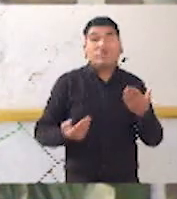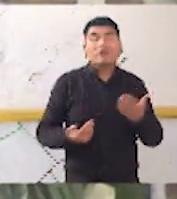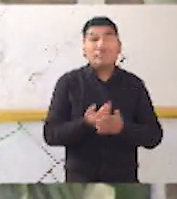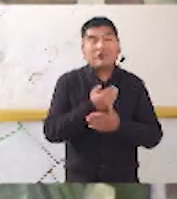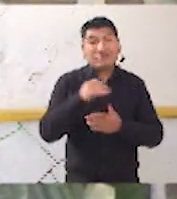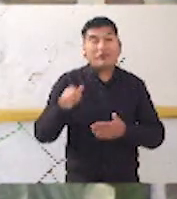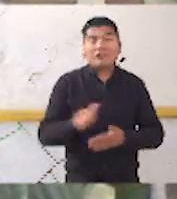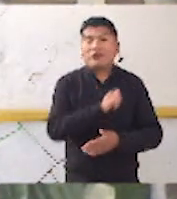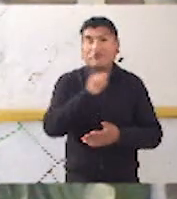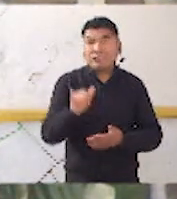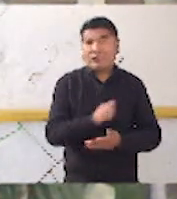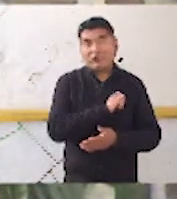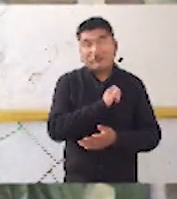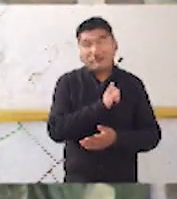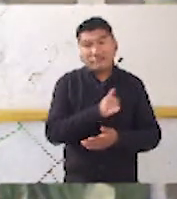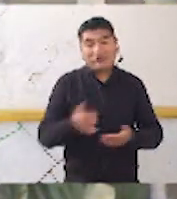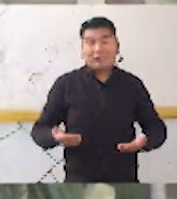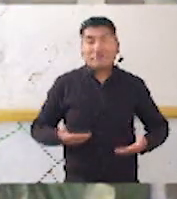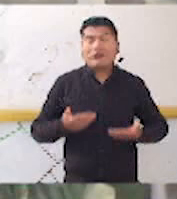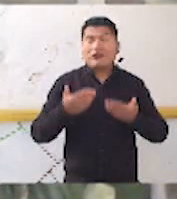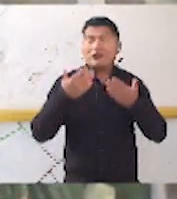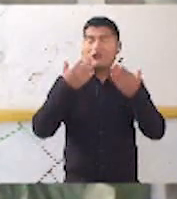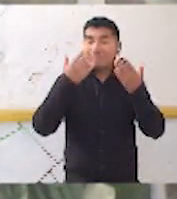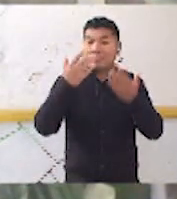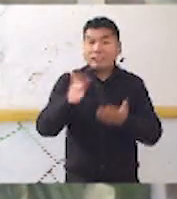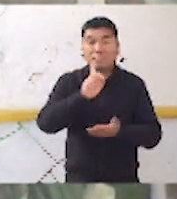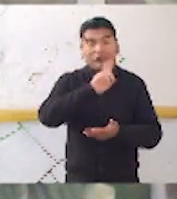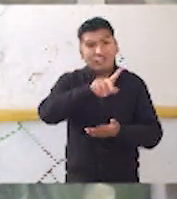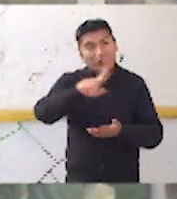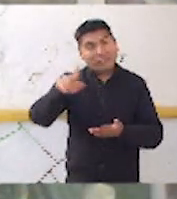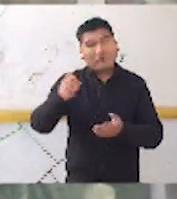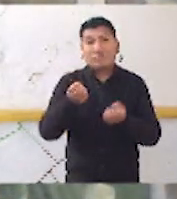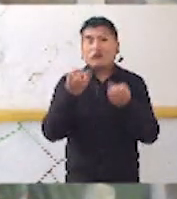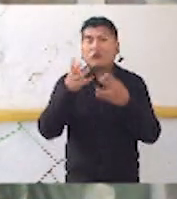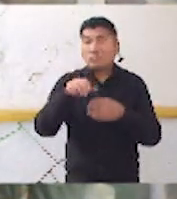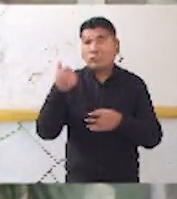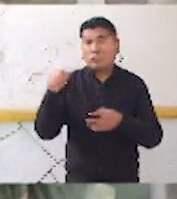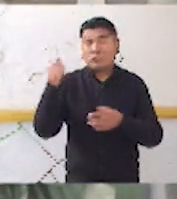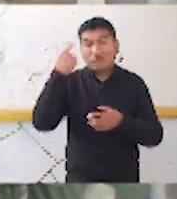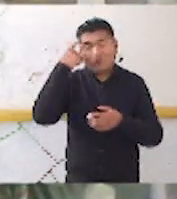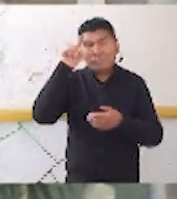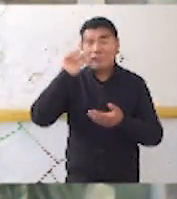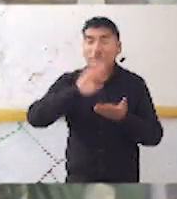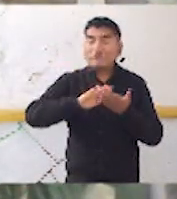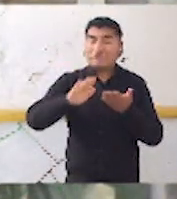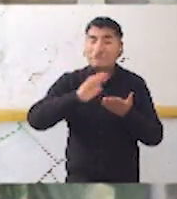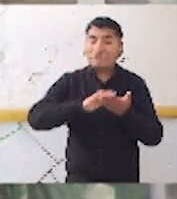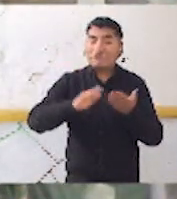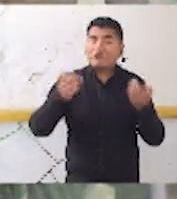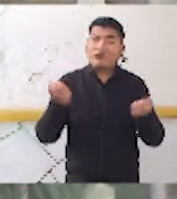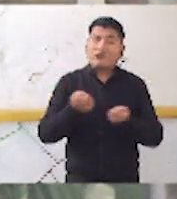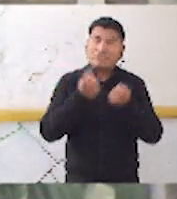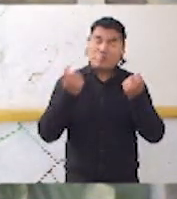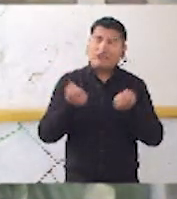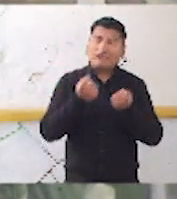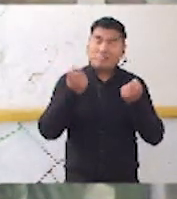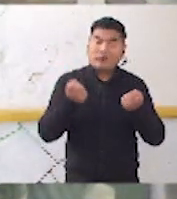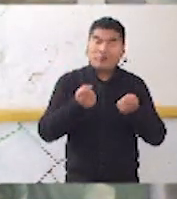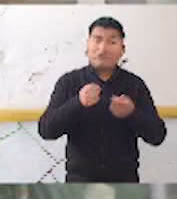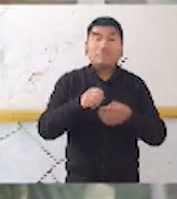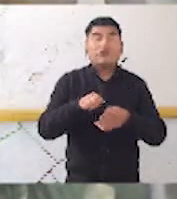alianza nueva y eterna, que será derramada por ustedes y por muchos para el perdón de los